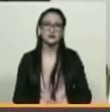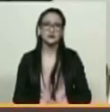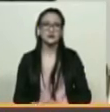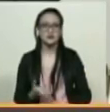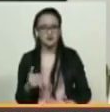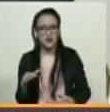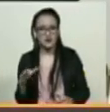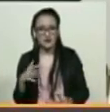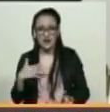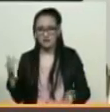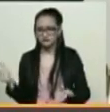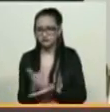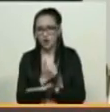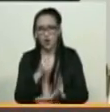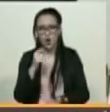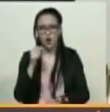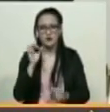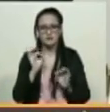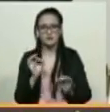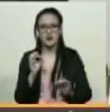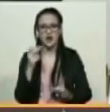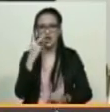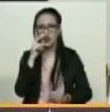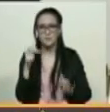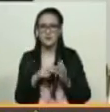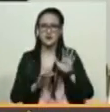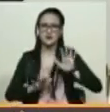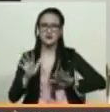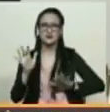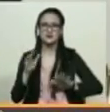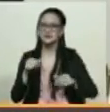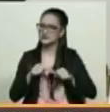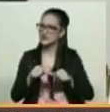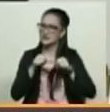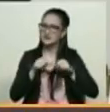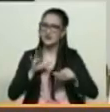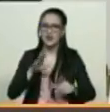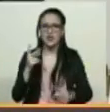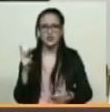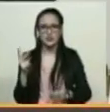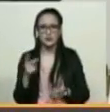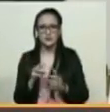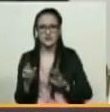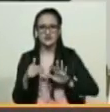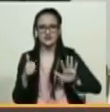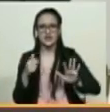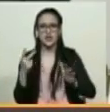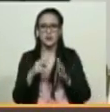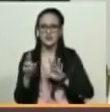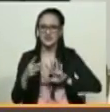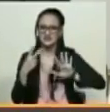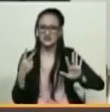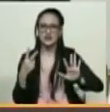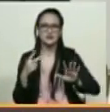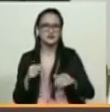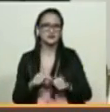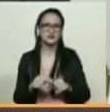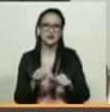captados para dar un golpe de Estado en el año 2015, y lo ha seguido intentando en el 16, en el 17.